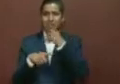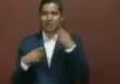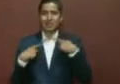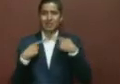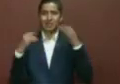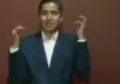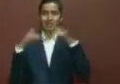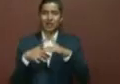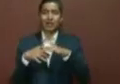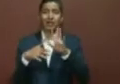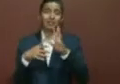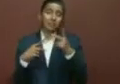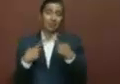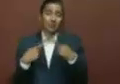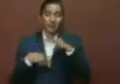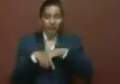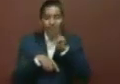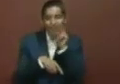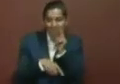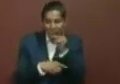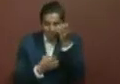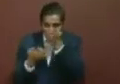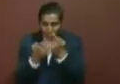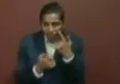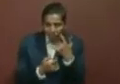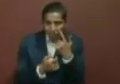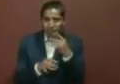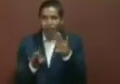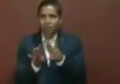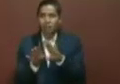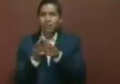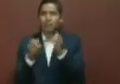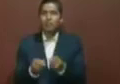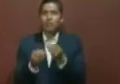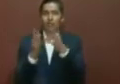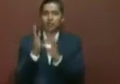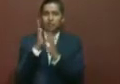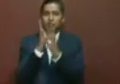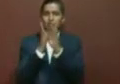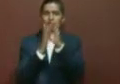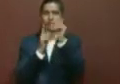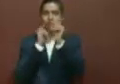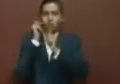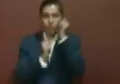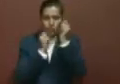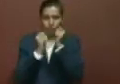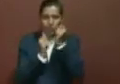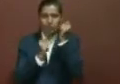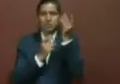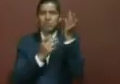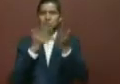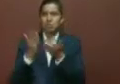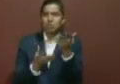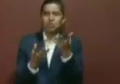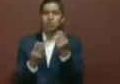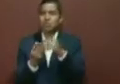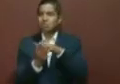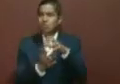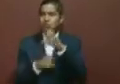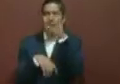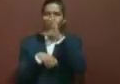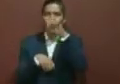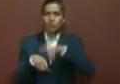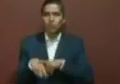más la gente revisa, cómo andamos en términos de crecimiento de turístico, cómo andamos en temas